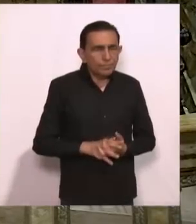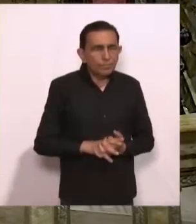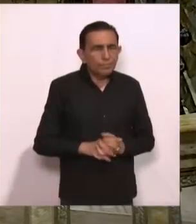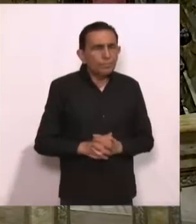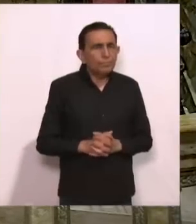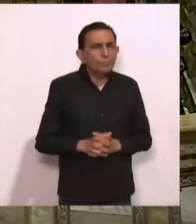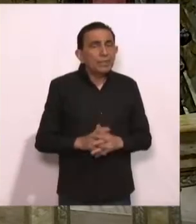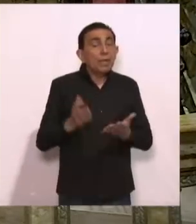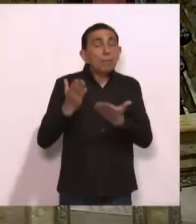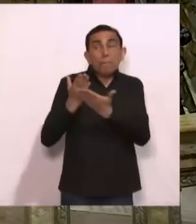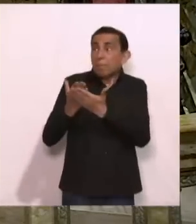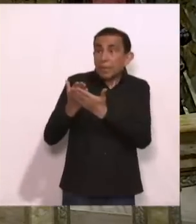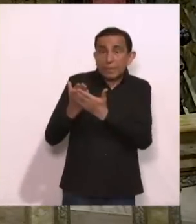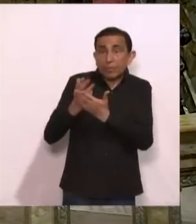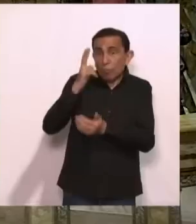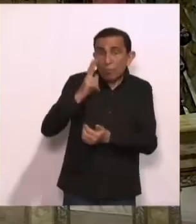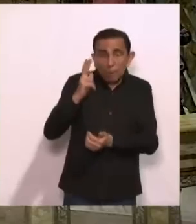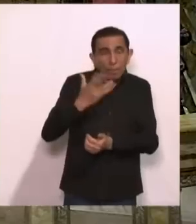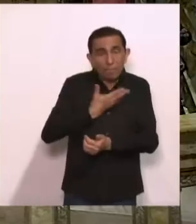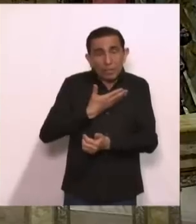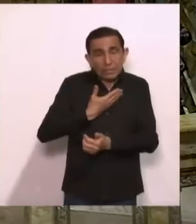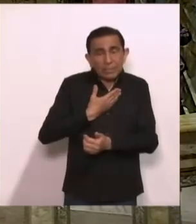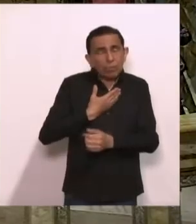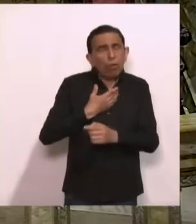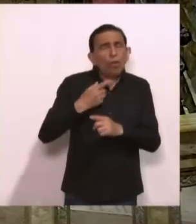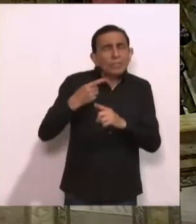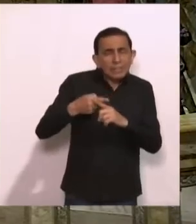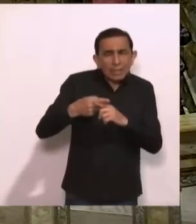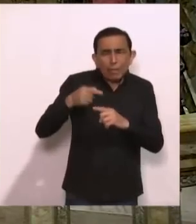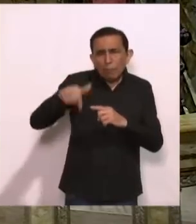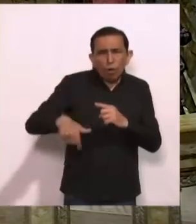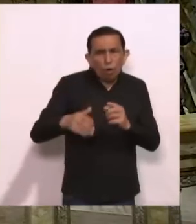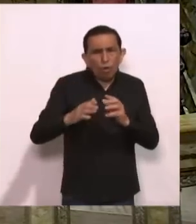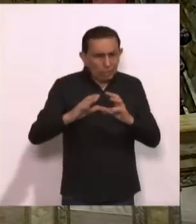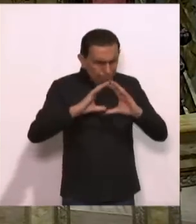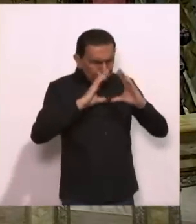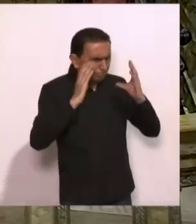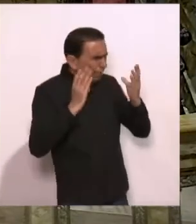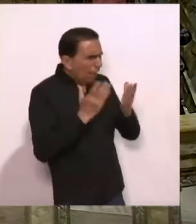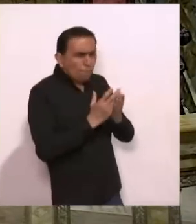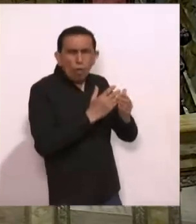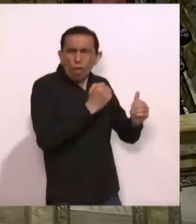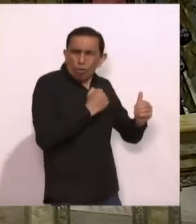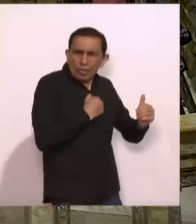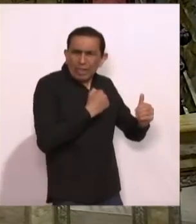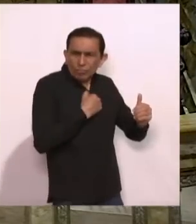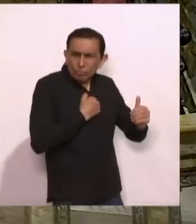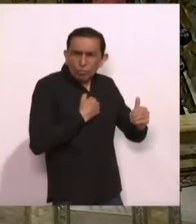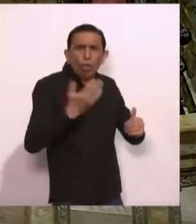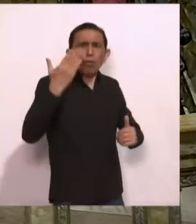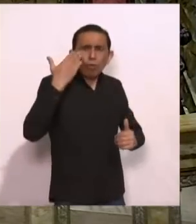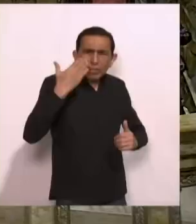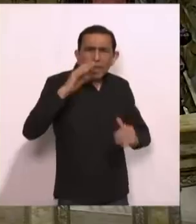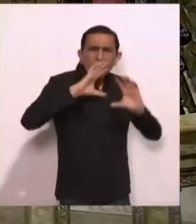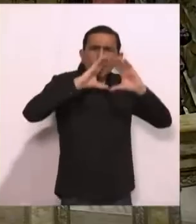Por pedido del Papa Francisco, celebramos hoy en toda la Iglesia la Jornada Mundial de los Pobres.